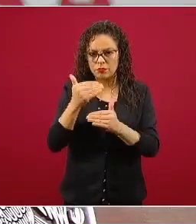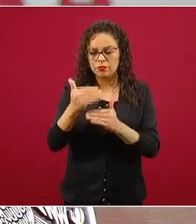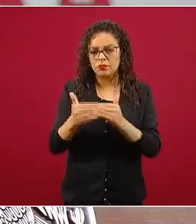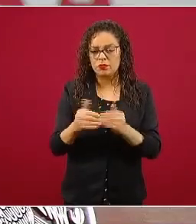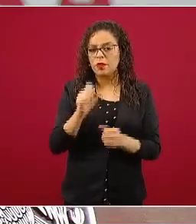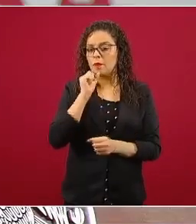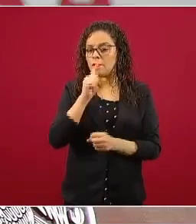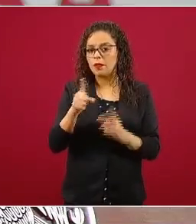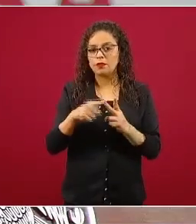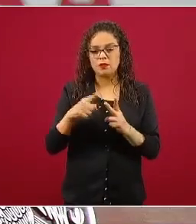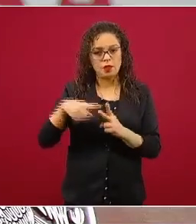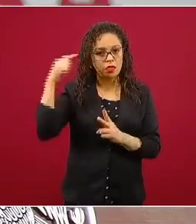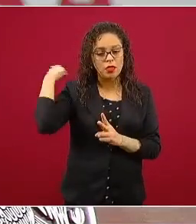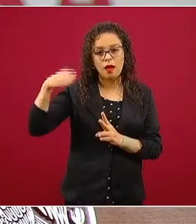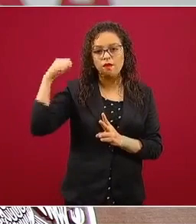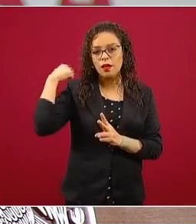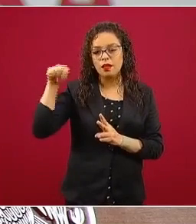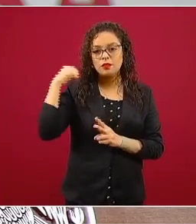lo mismo, en Tabasco,